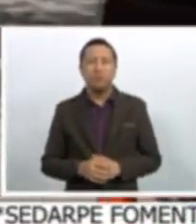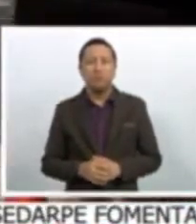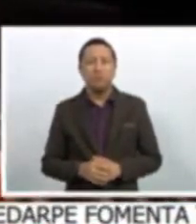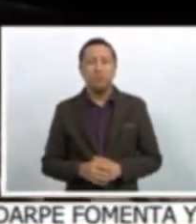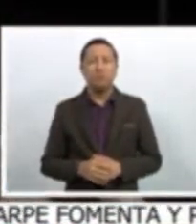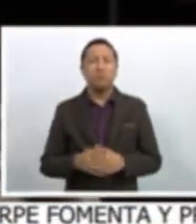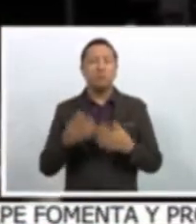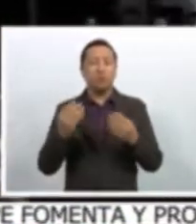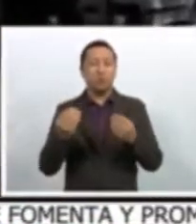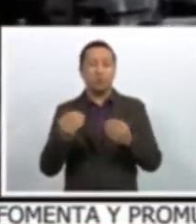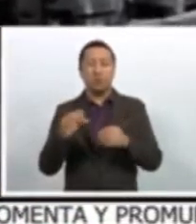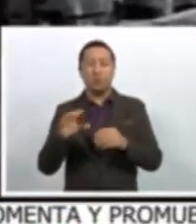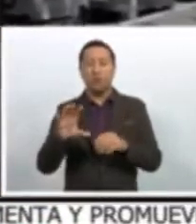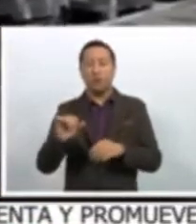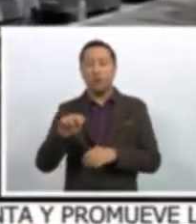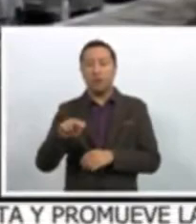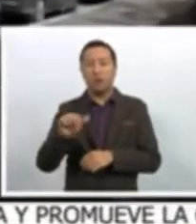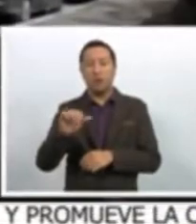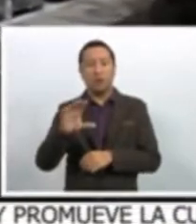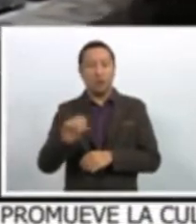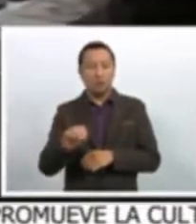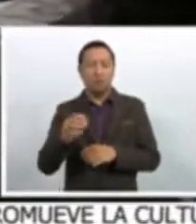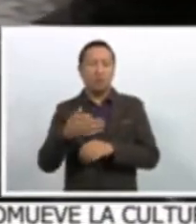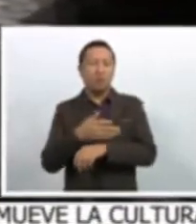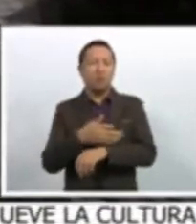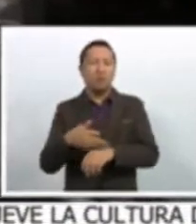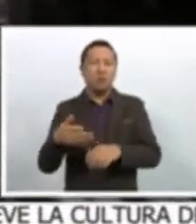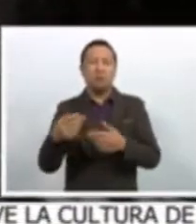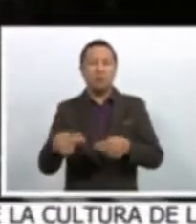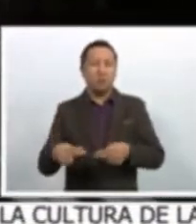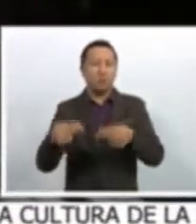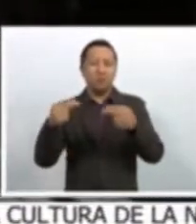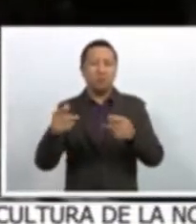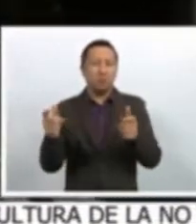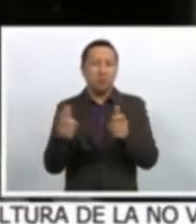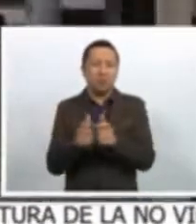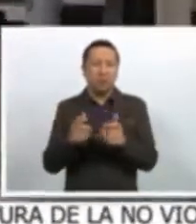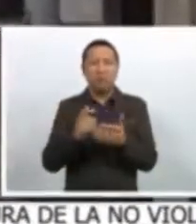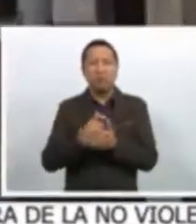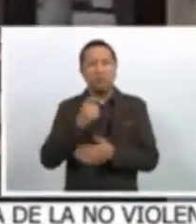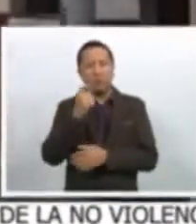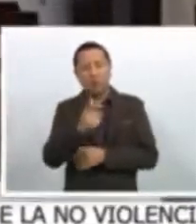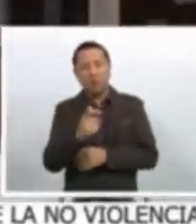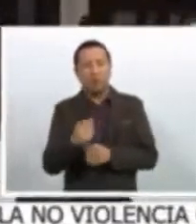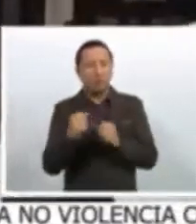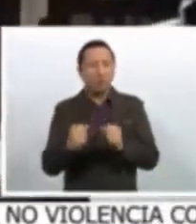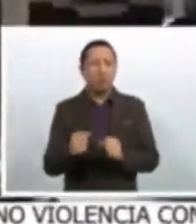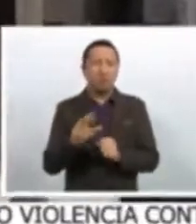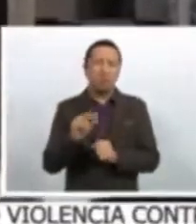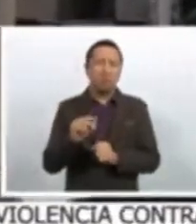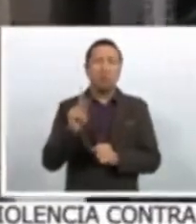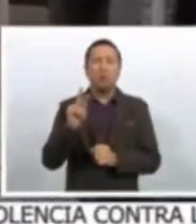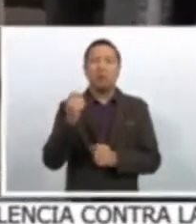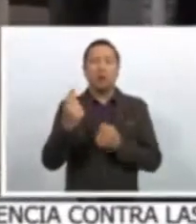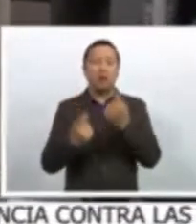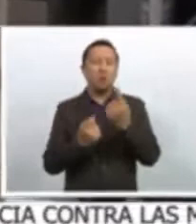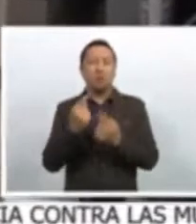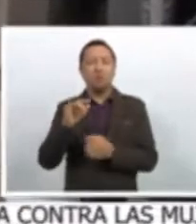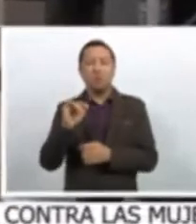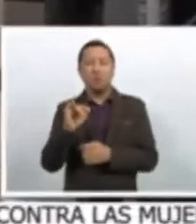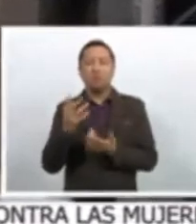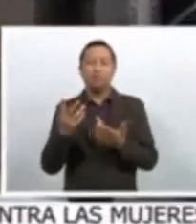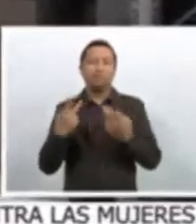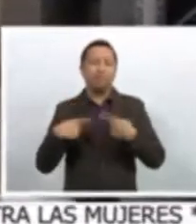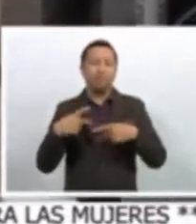su mayoría son negocios pequeños, entre ellos de familia, por lo que no existe tanto el compromiso de esta prestación. Sin embargo, algunos de ellos tuvieron que despedir a